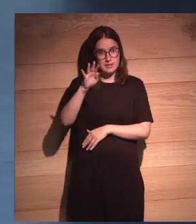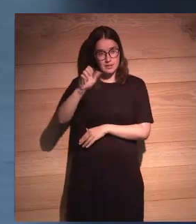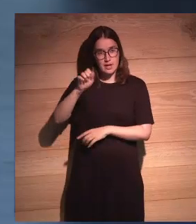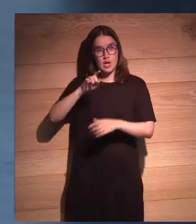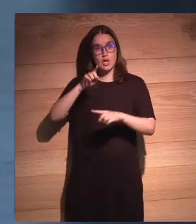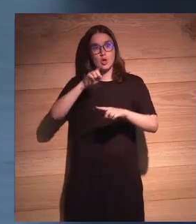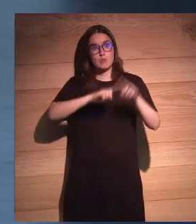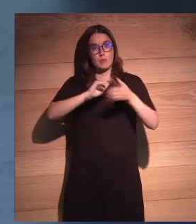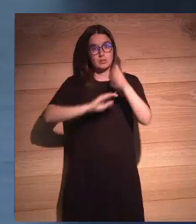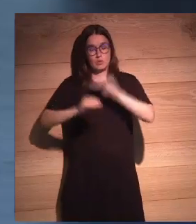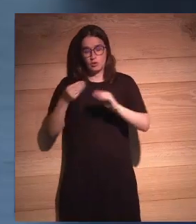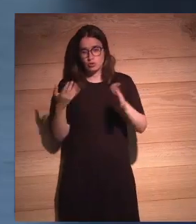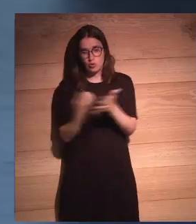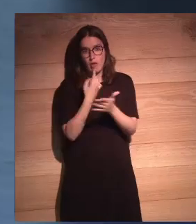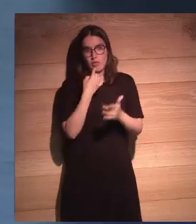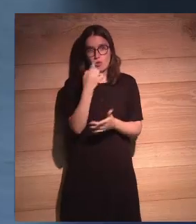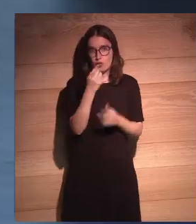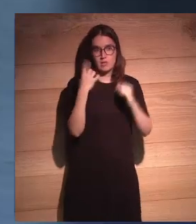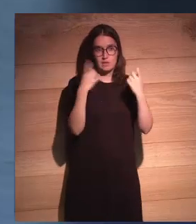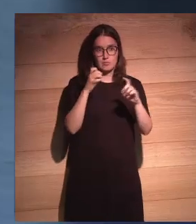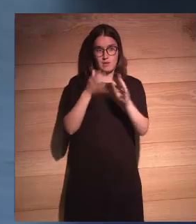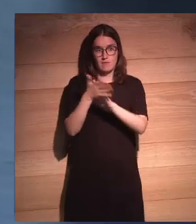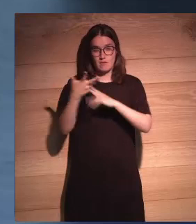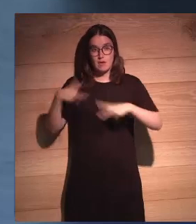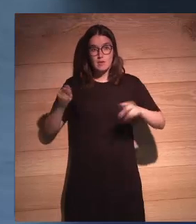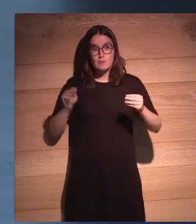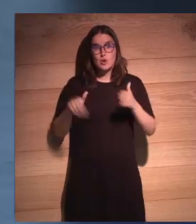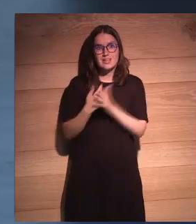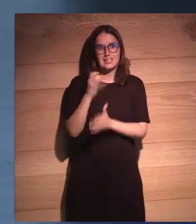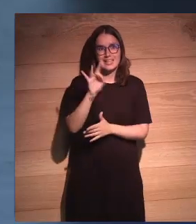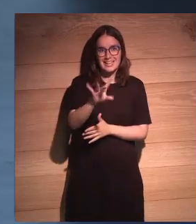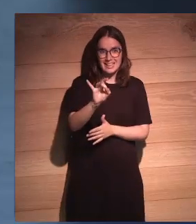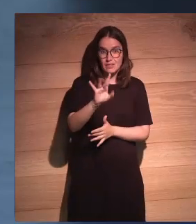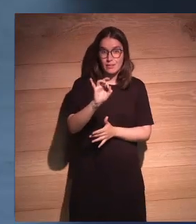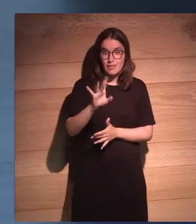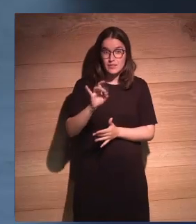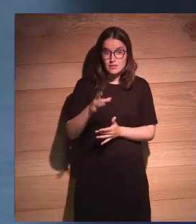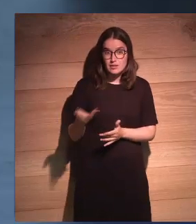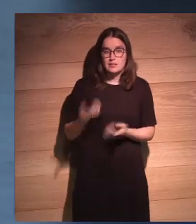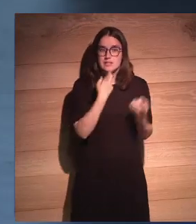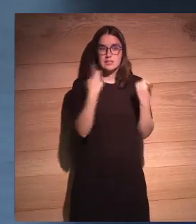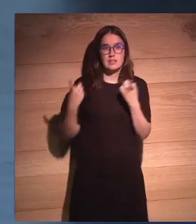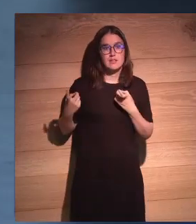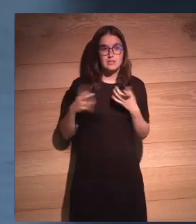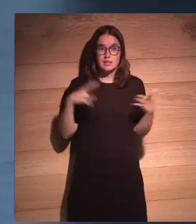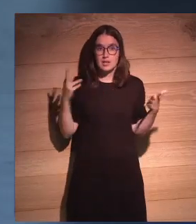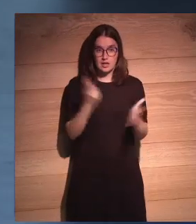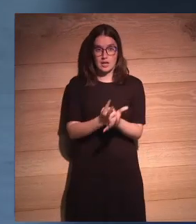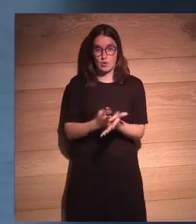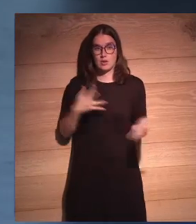de problemas. No voy a decirles todas porque ya voy a terminar, pero hay hasta 15 y hace falta, y el